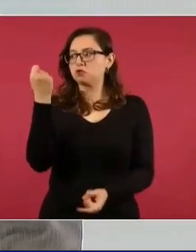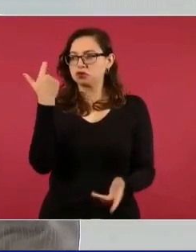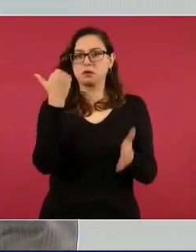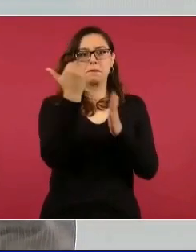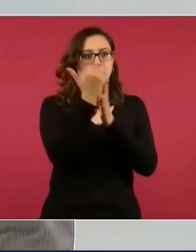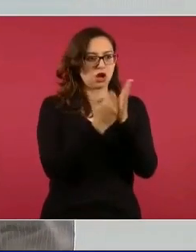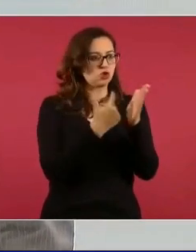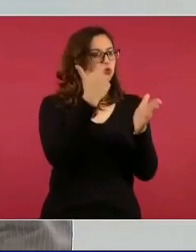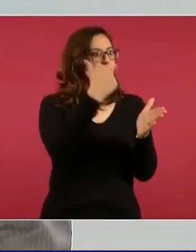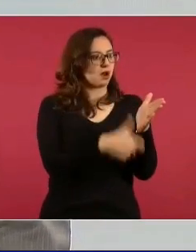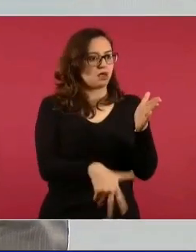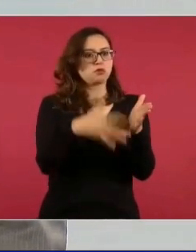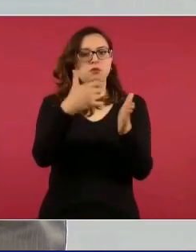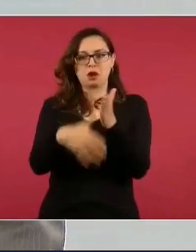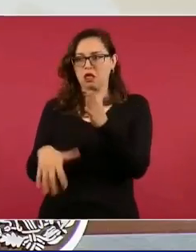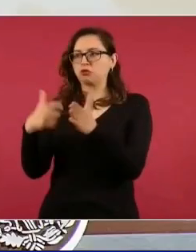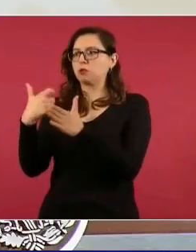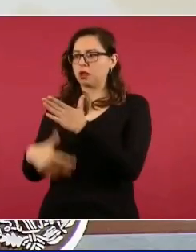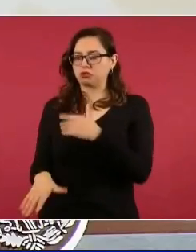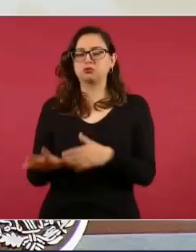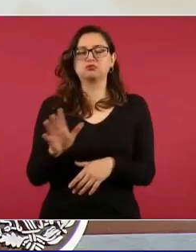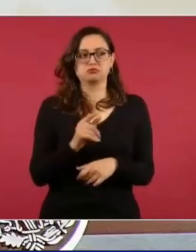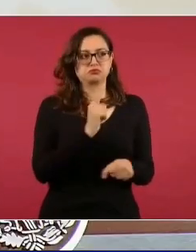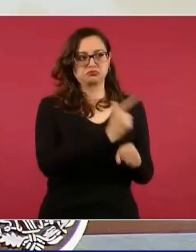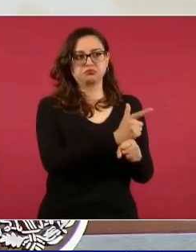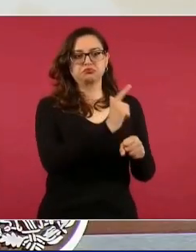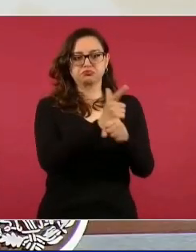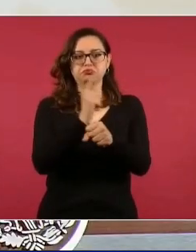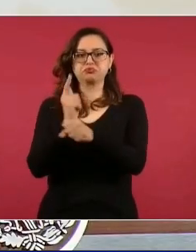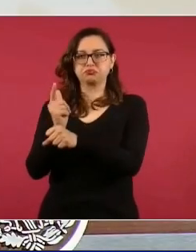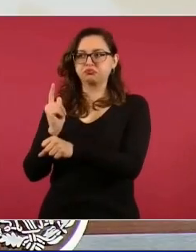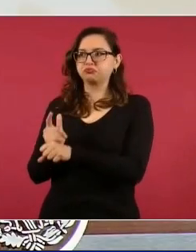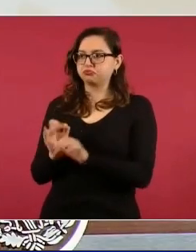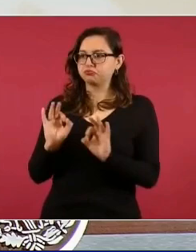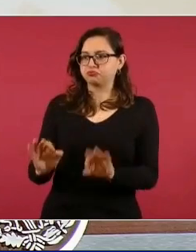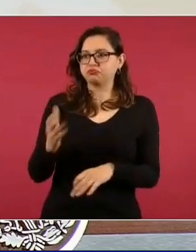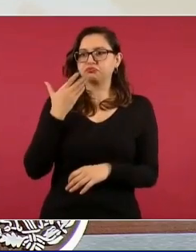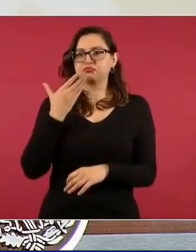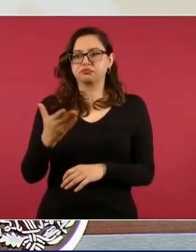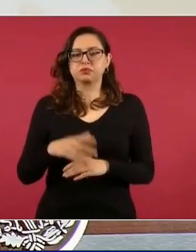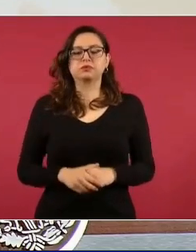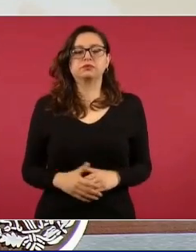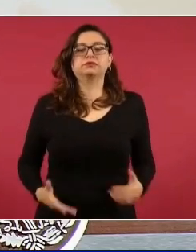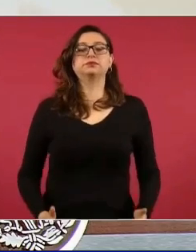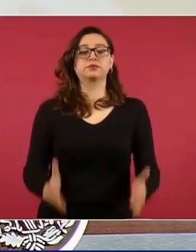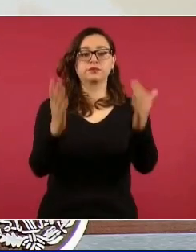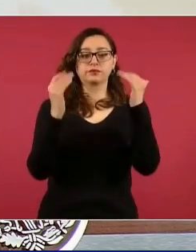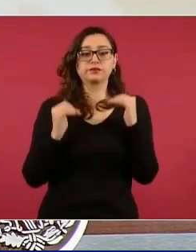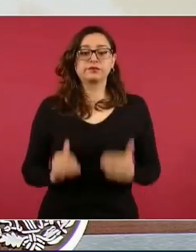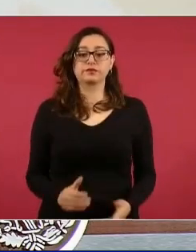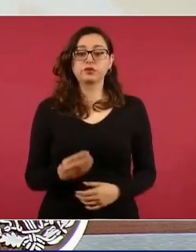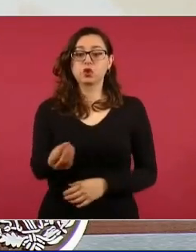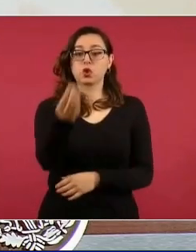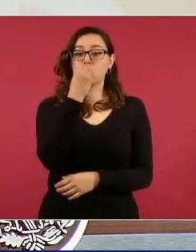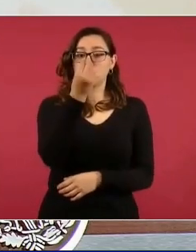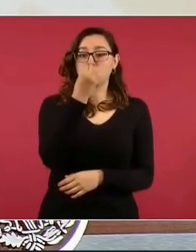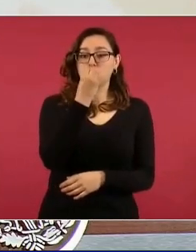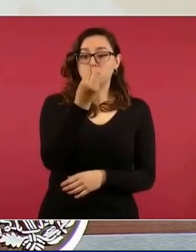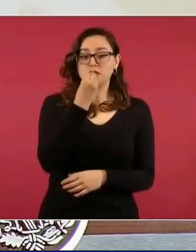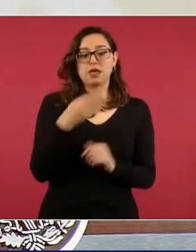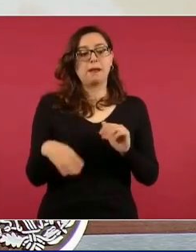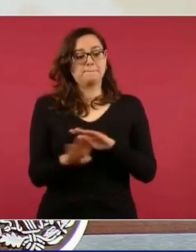abajo del precio máximo establecido en su zona. Y vamos a ver los 24 productos de